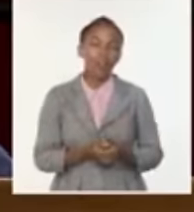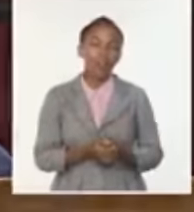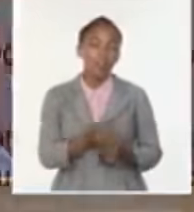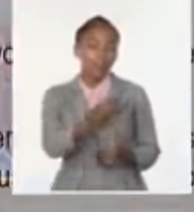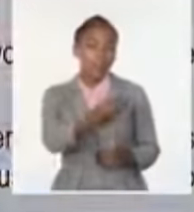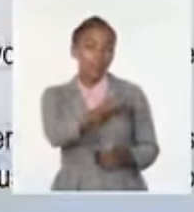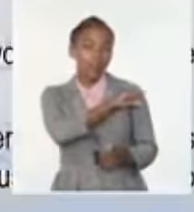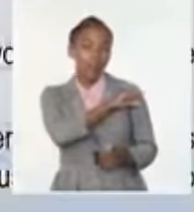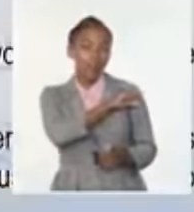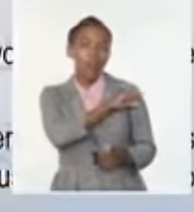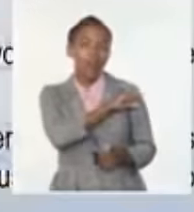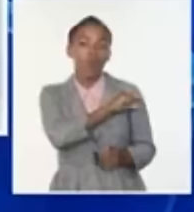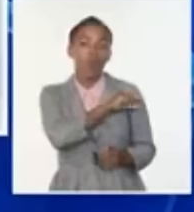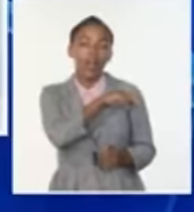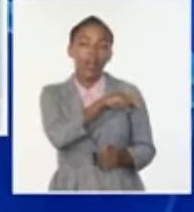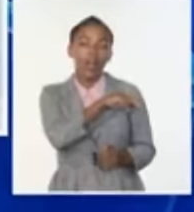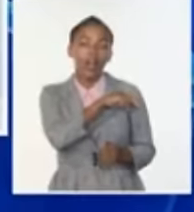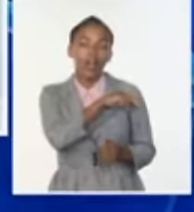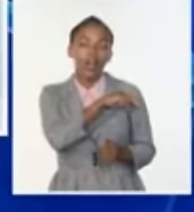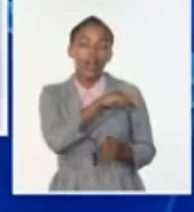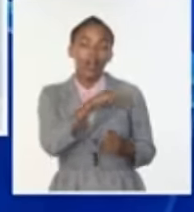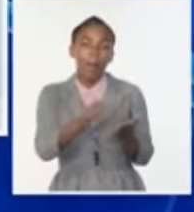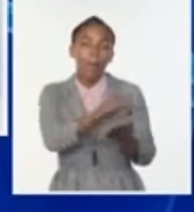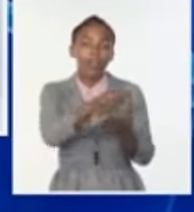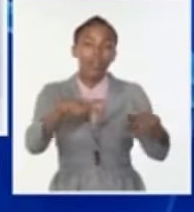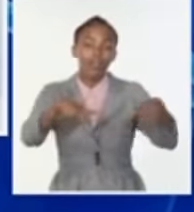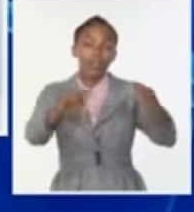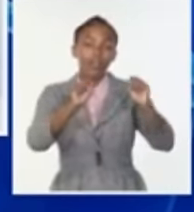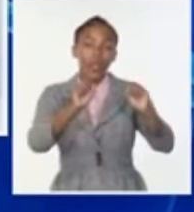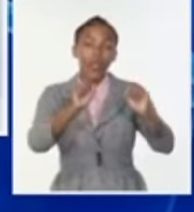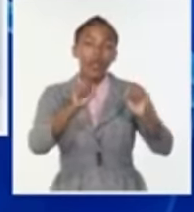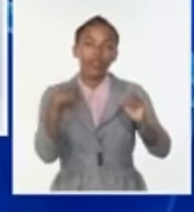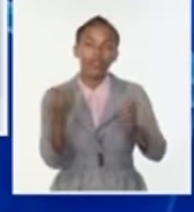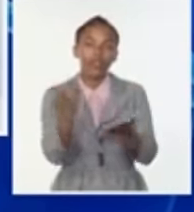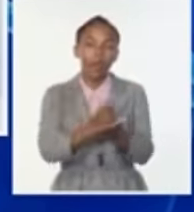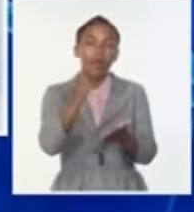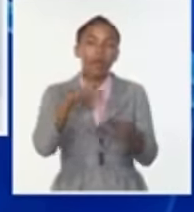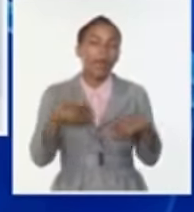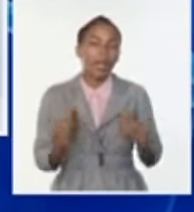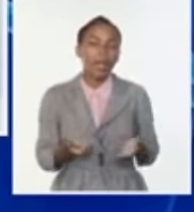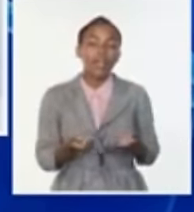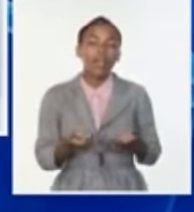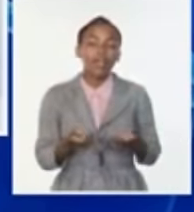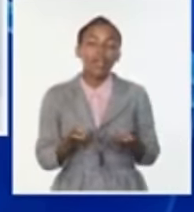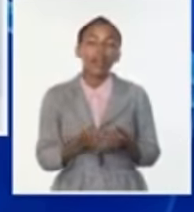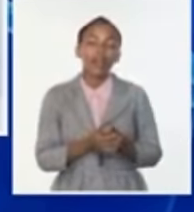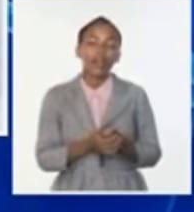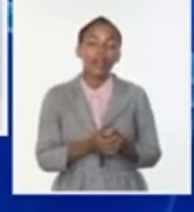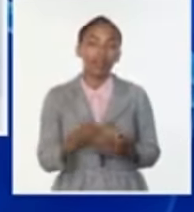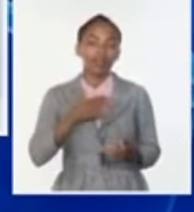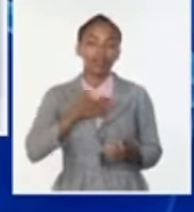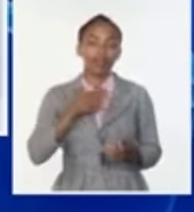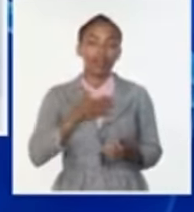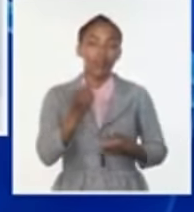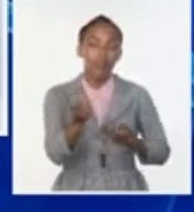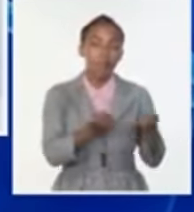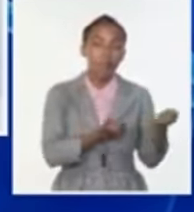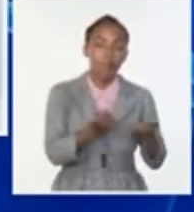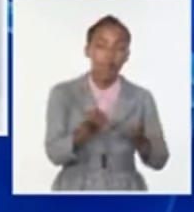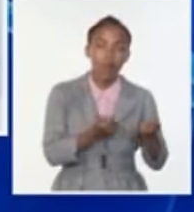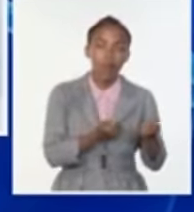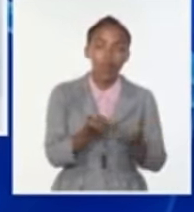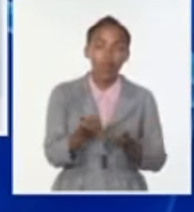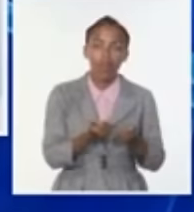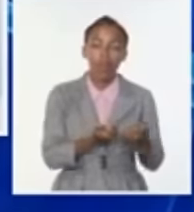recientemente una nueva política para la transmisión de la propiedad de vehículos de motor, remolques y semirremolques,